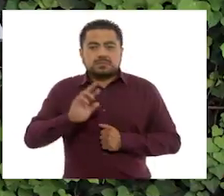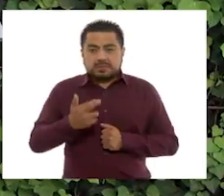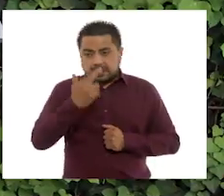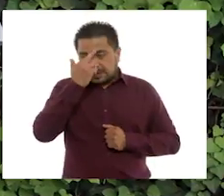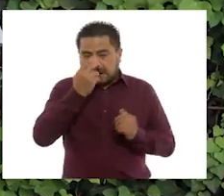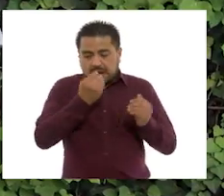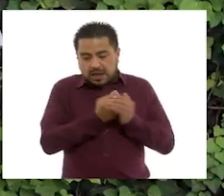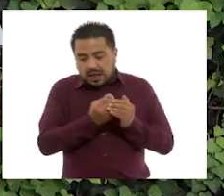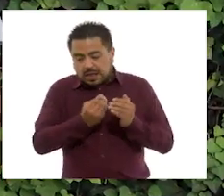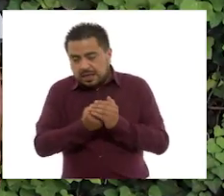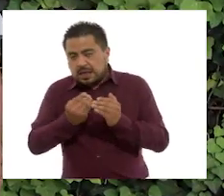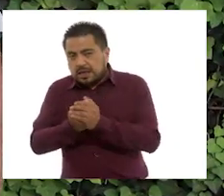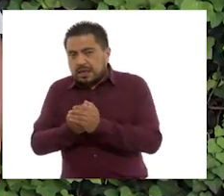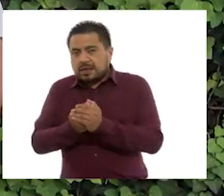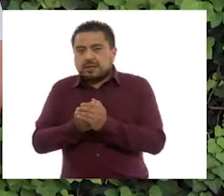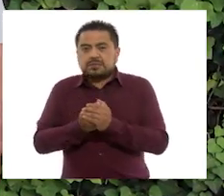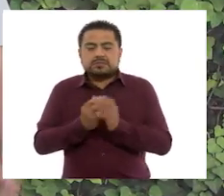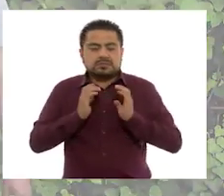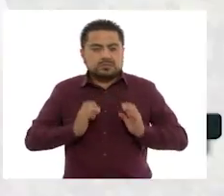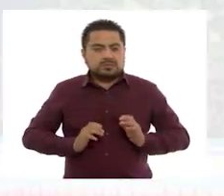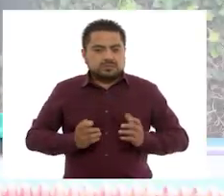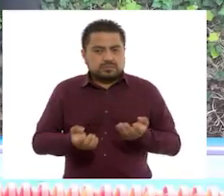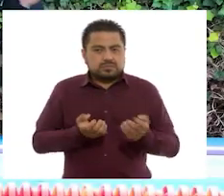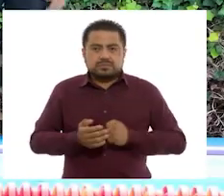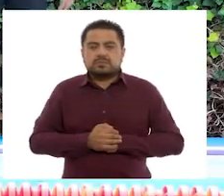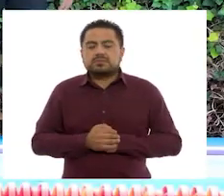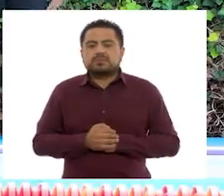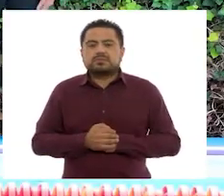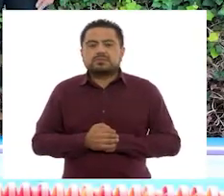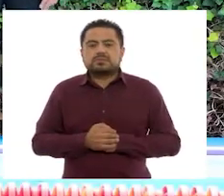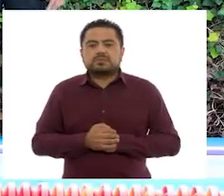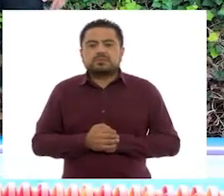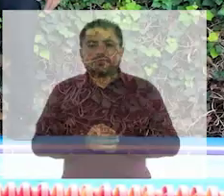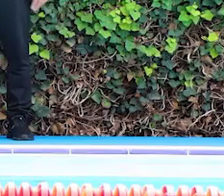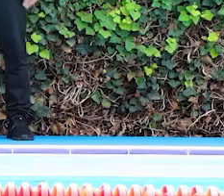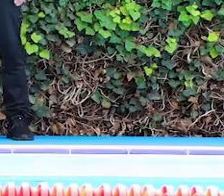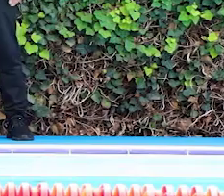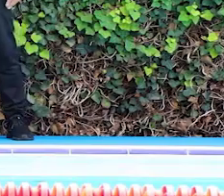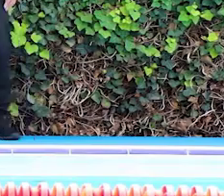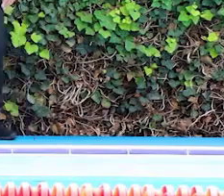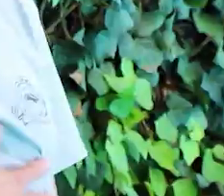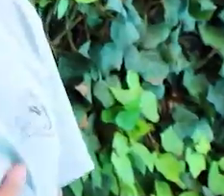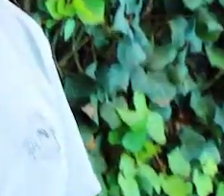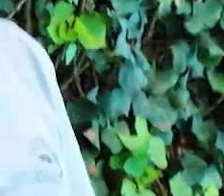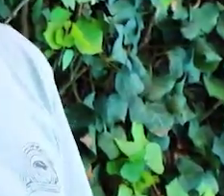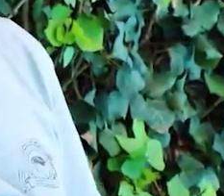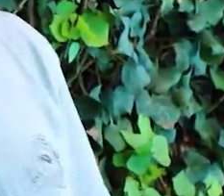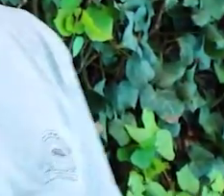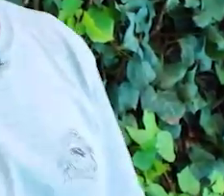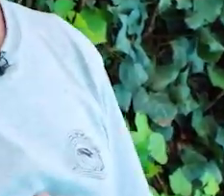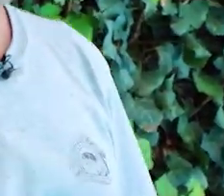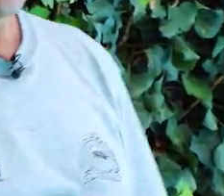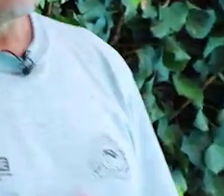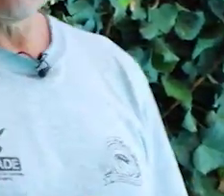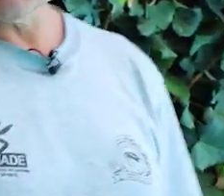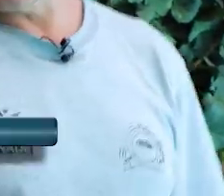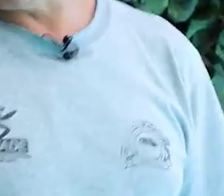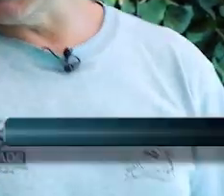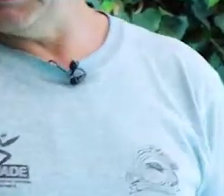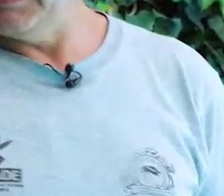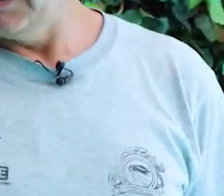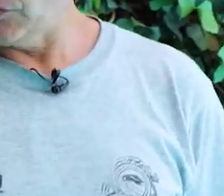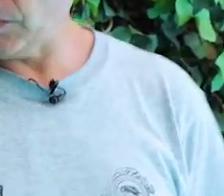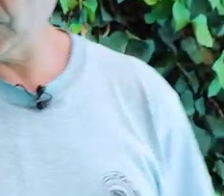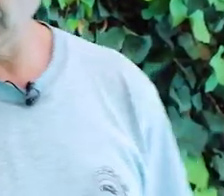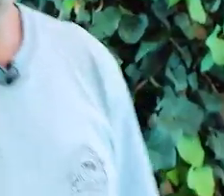Recuerda, entre clase y clase, activa tu cuerpo. En esta ocasión vamos a trabajar la parte del abdomen, el estómago. ¿Qué vamos a